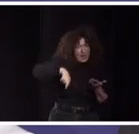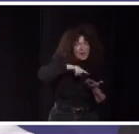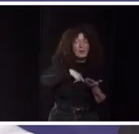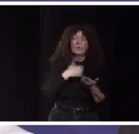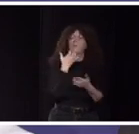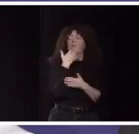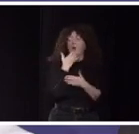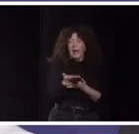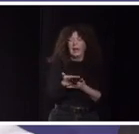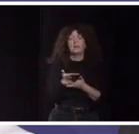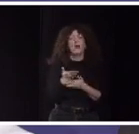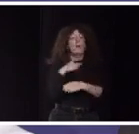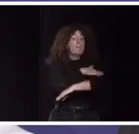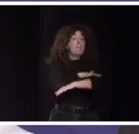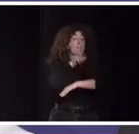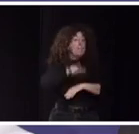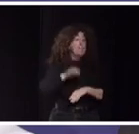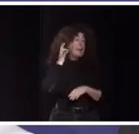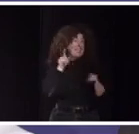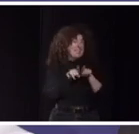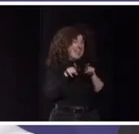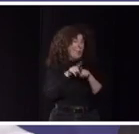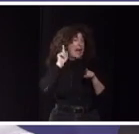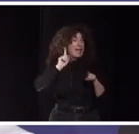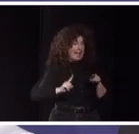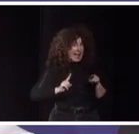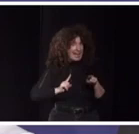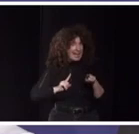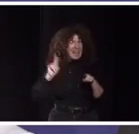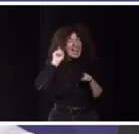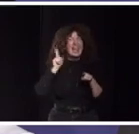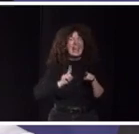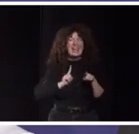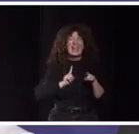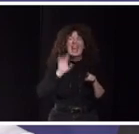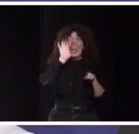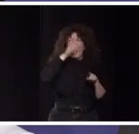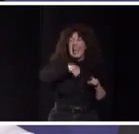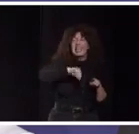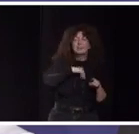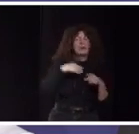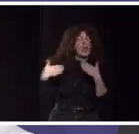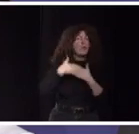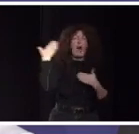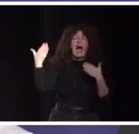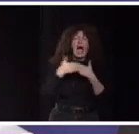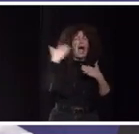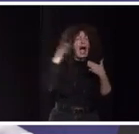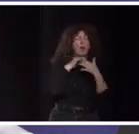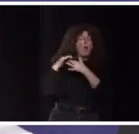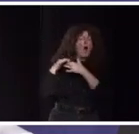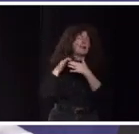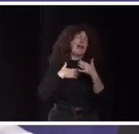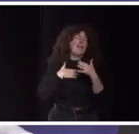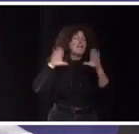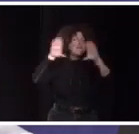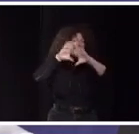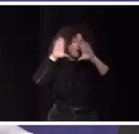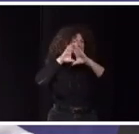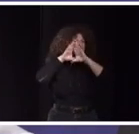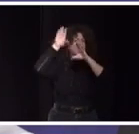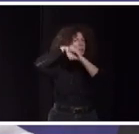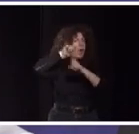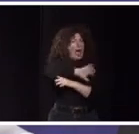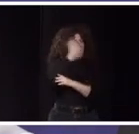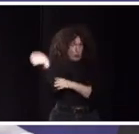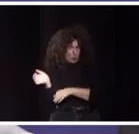por ejemplo, una ministra como Irene Montero, que ha puesto a España a la vanguardia del feminismo de Europa, una ministra como